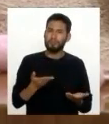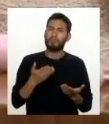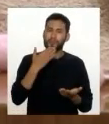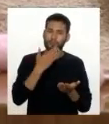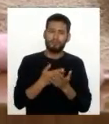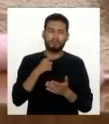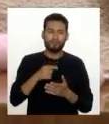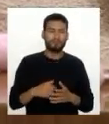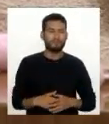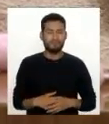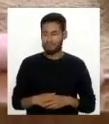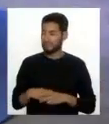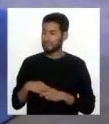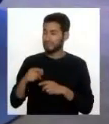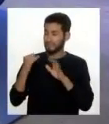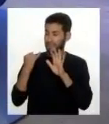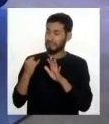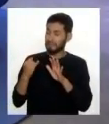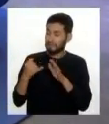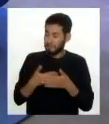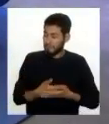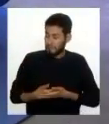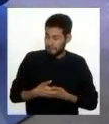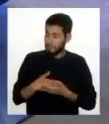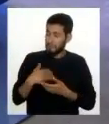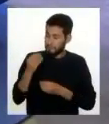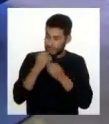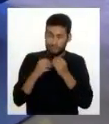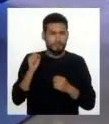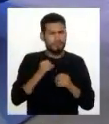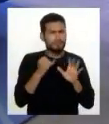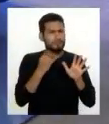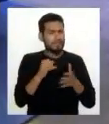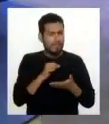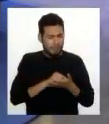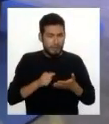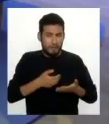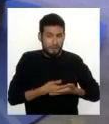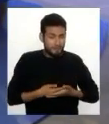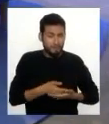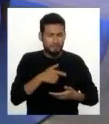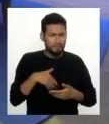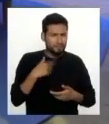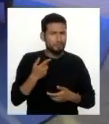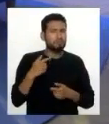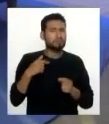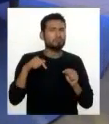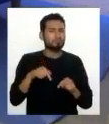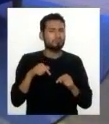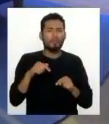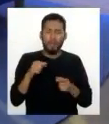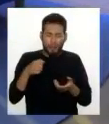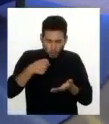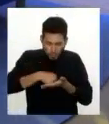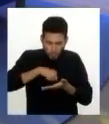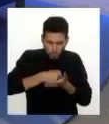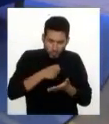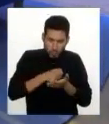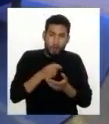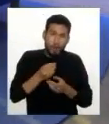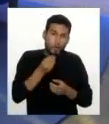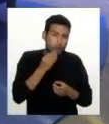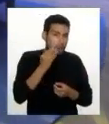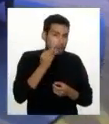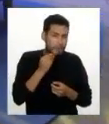una fuente. Ya en los 6 meses que empieza a alimentar. Desde los 6 meses nosotros podemos darle al niño lo que es el higadito de pollo tipo chancadito, ¿no? Para que vaya probando.